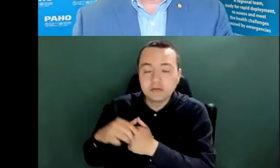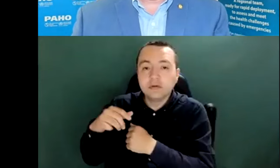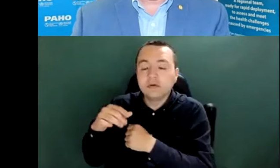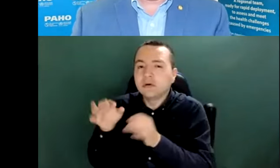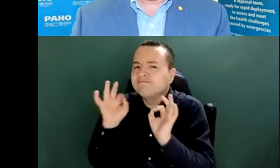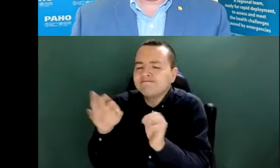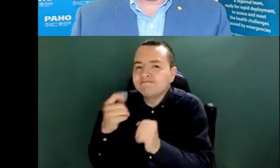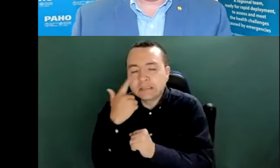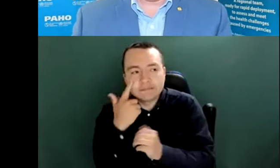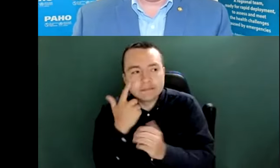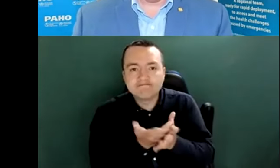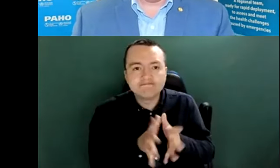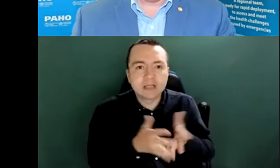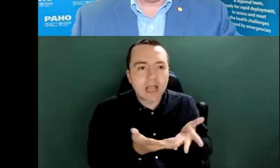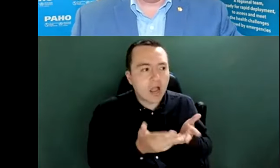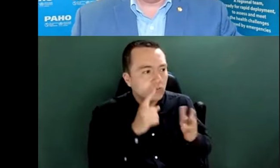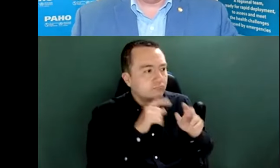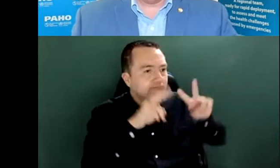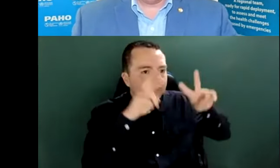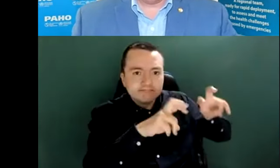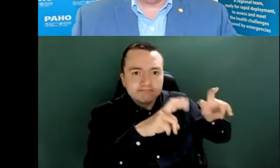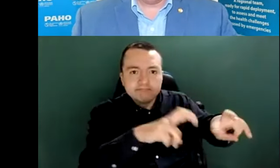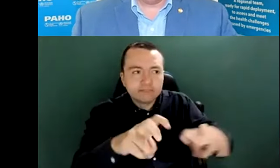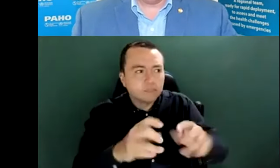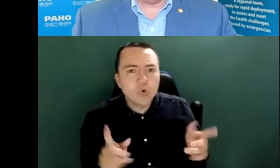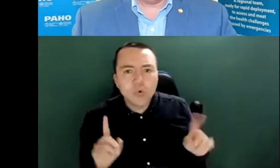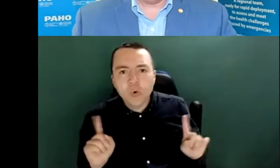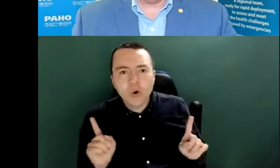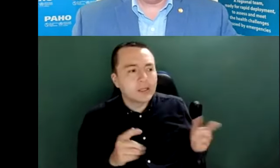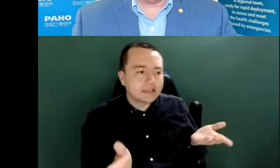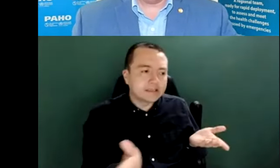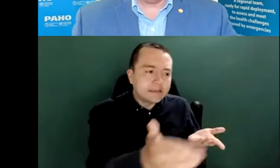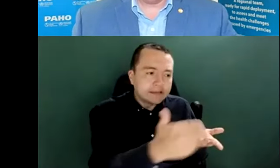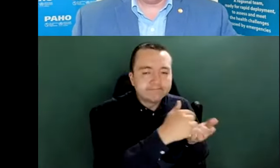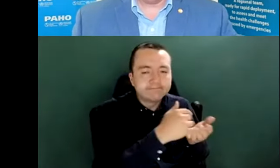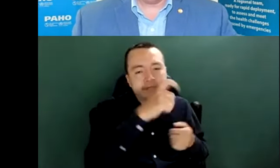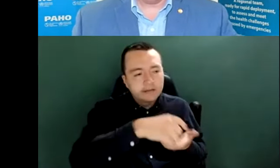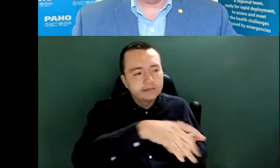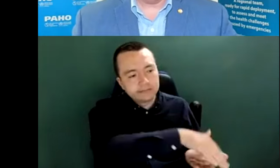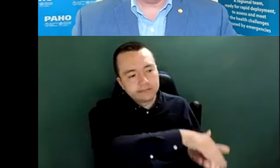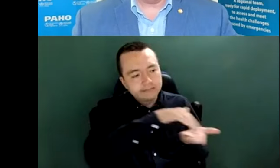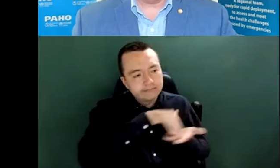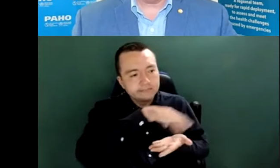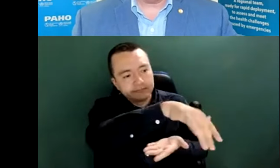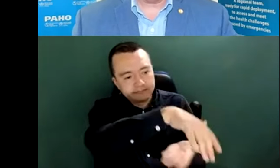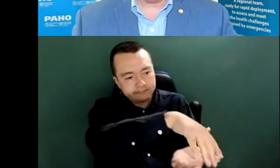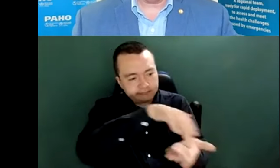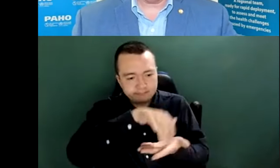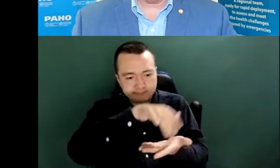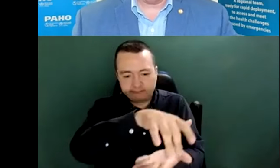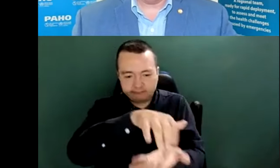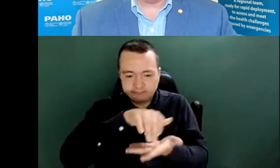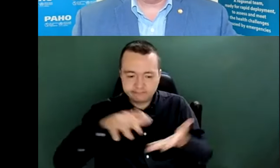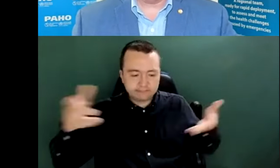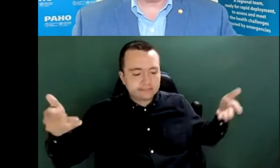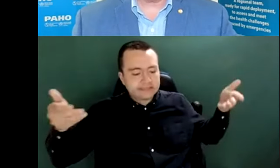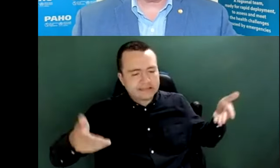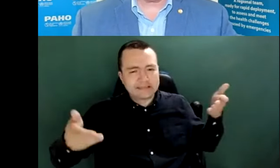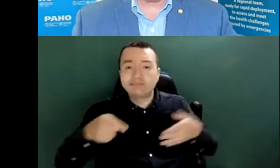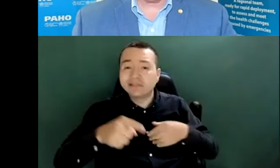estudios independientes, individuales, que tienen que reunirse en revisiones sistemáticas. Pero esas revisiones están divididas en una